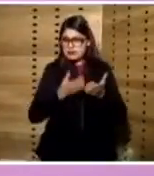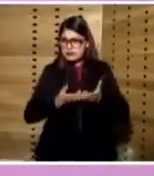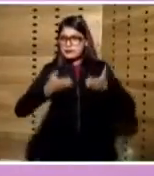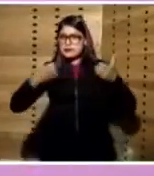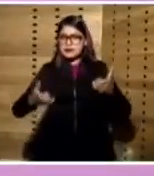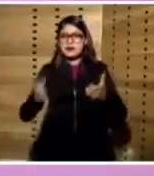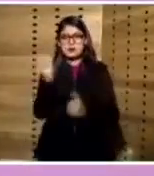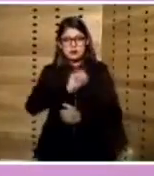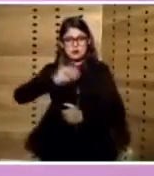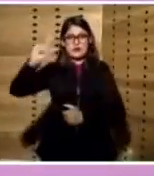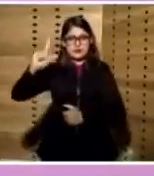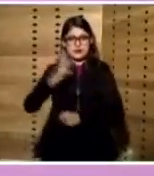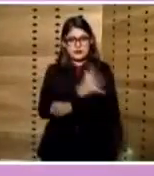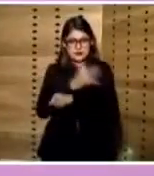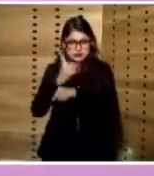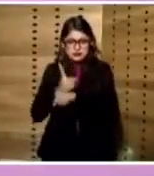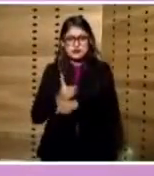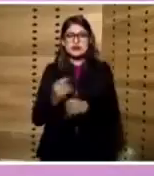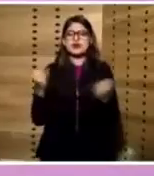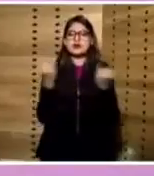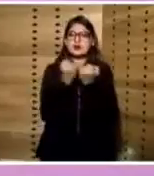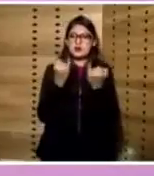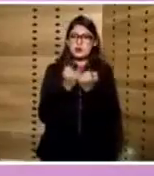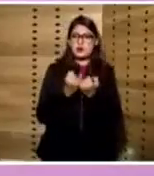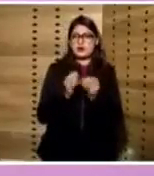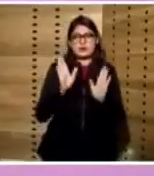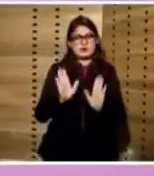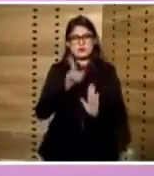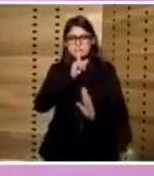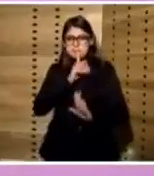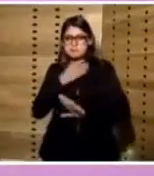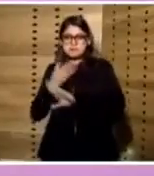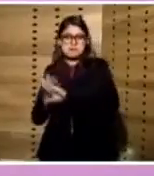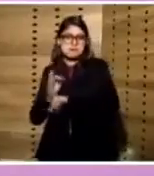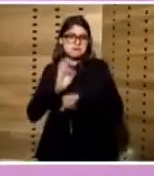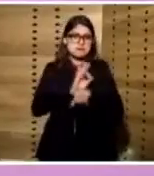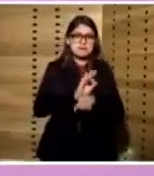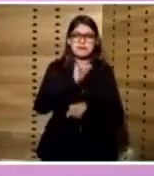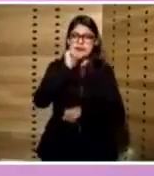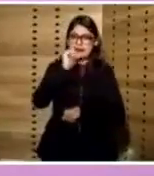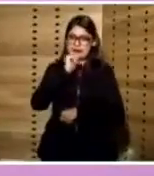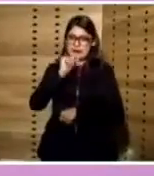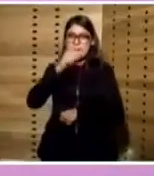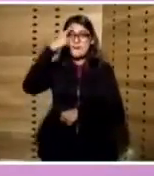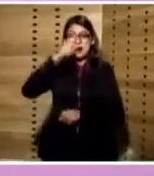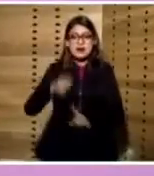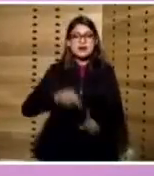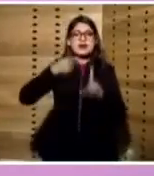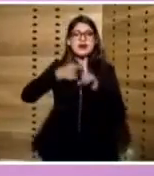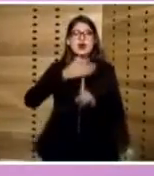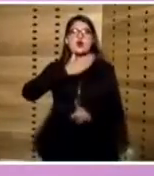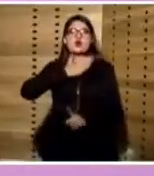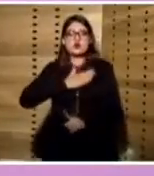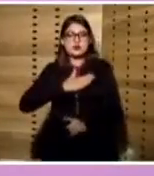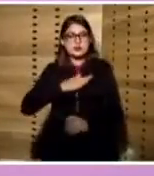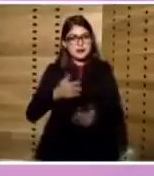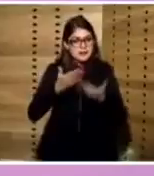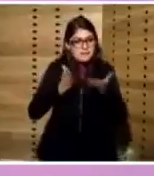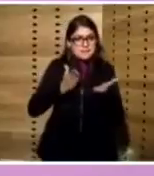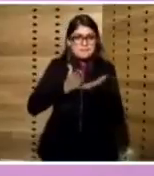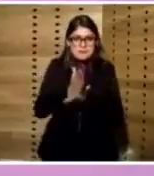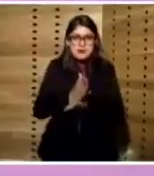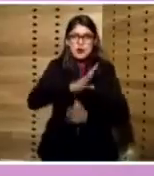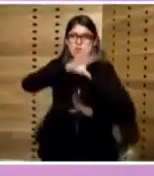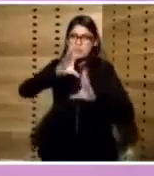honestidad, profesionalismo e imparcialidad para hacer que la justicia sea más accesible, pronta,